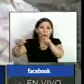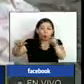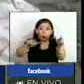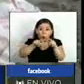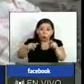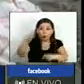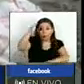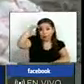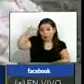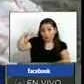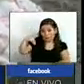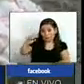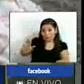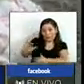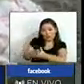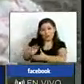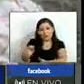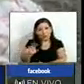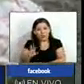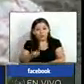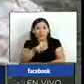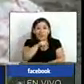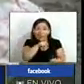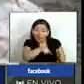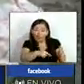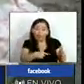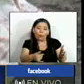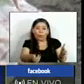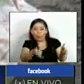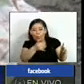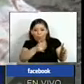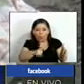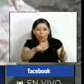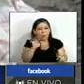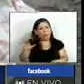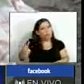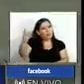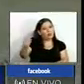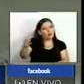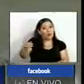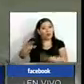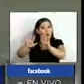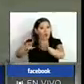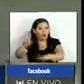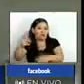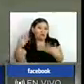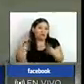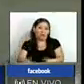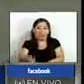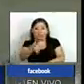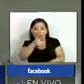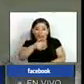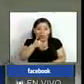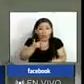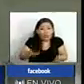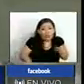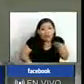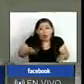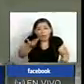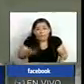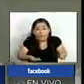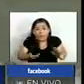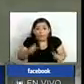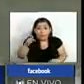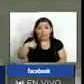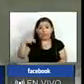nos manifiesta ahí su esposa, él andaba en estado de ebriedad. Tenía como 11 días de andar tomando. Entonces se sospecha que al